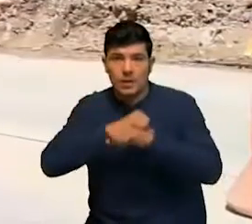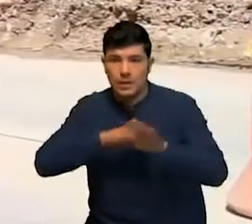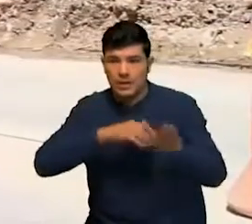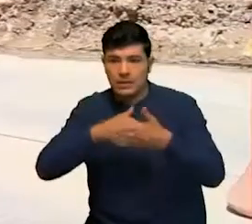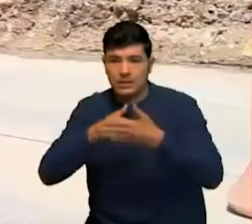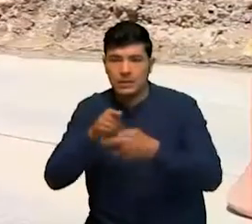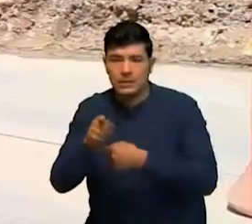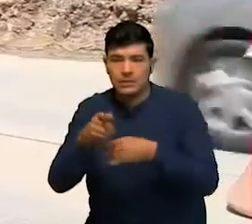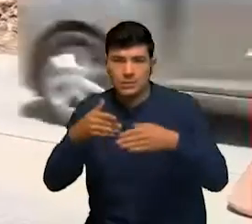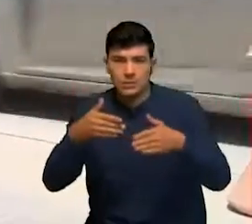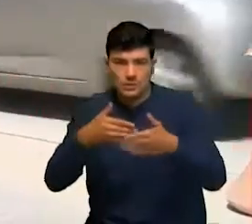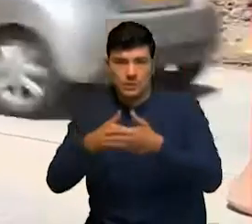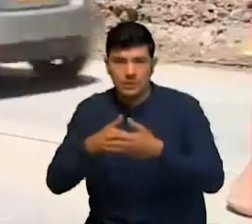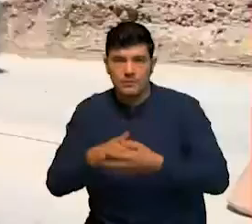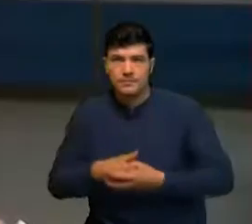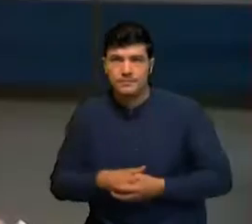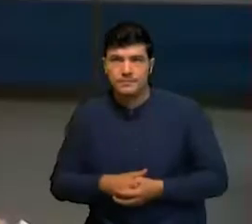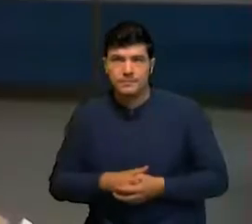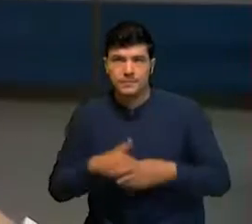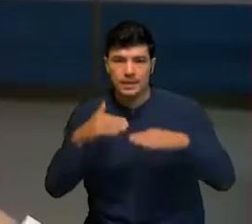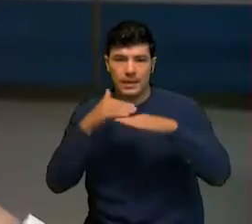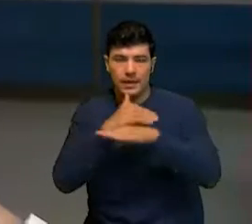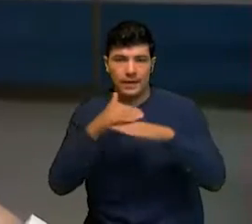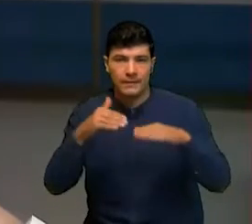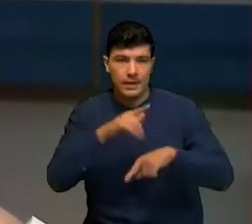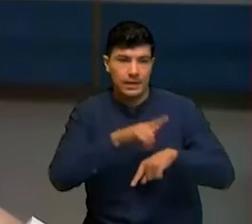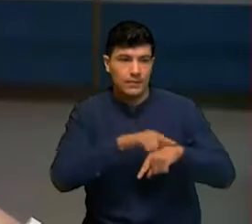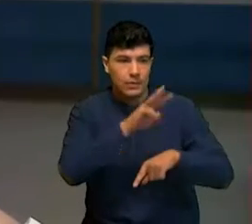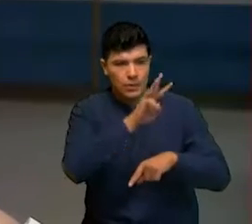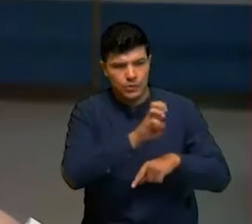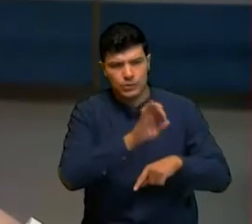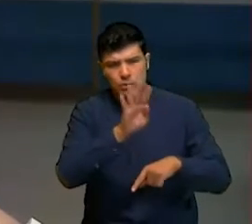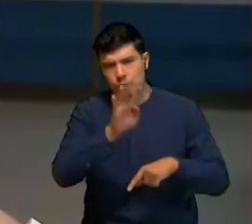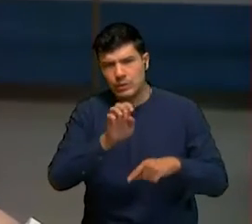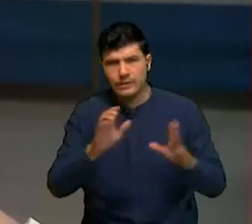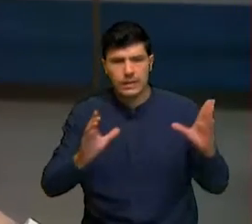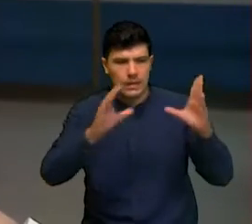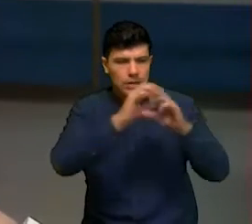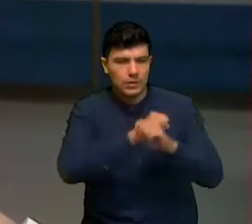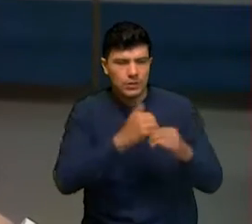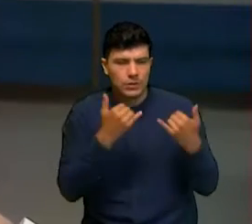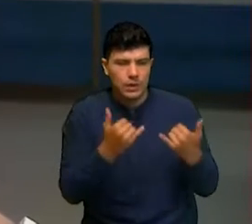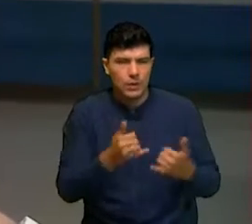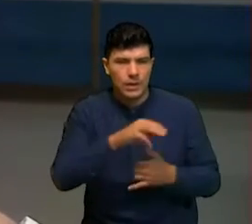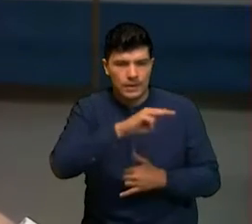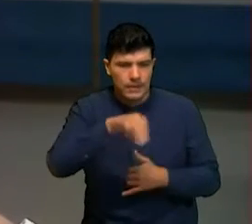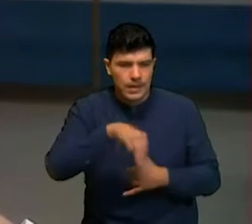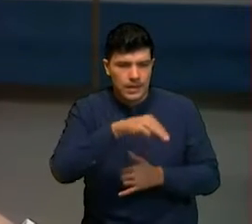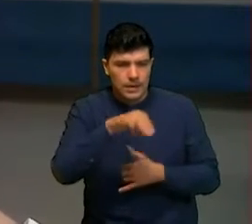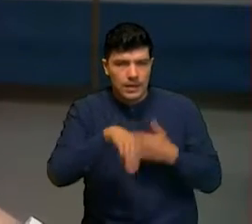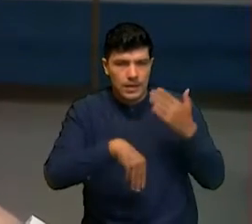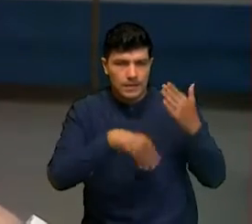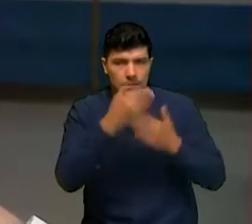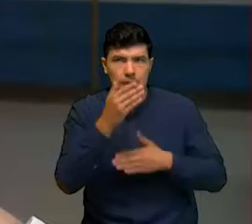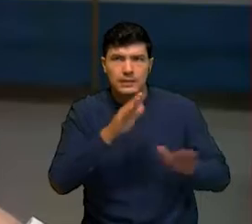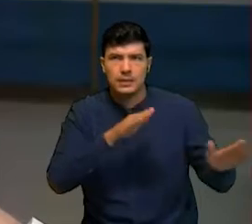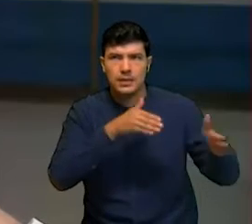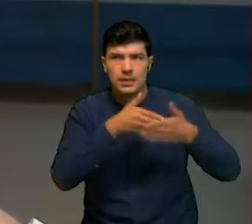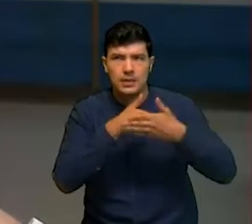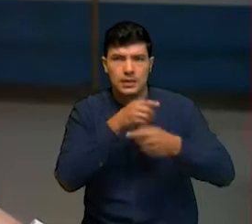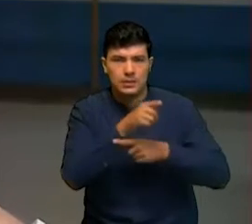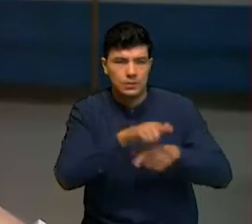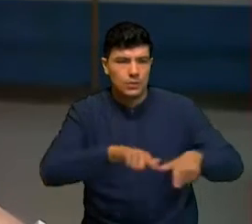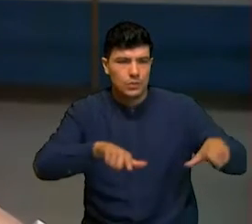vía. A partir de las 8 de la noche, 9 de la noche del día de hoy, miércoles, se va a iniciar el cierre total de la